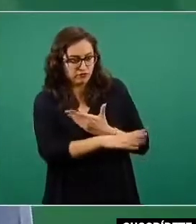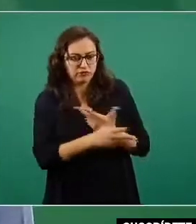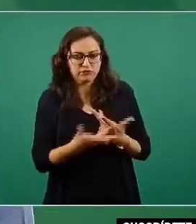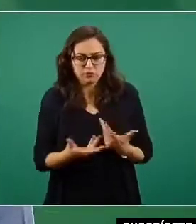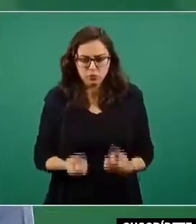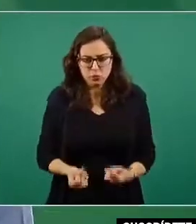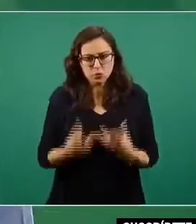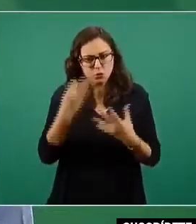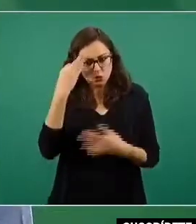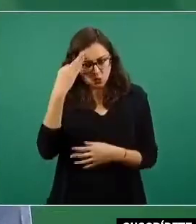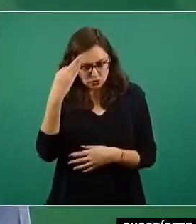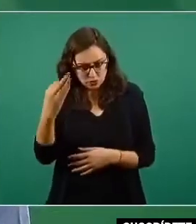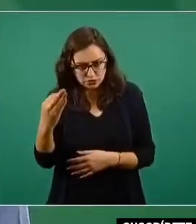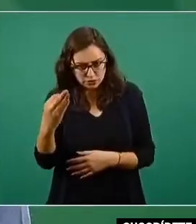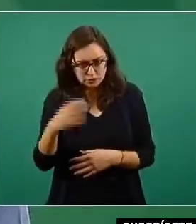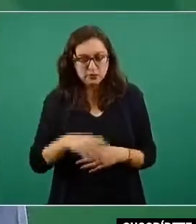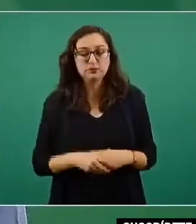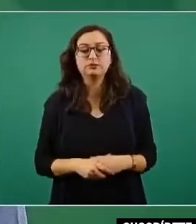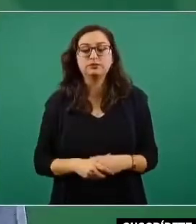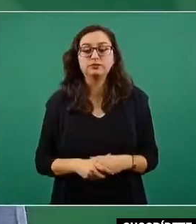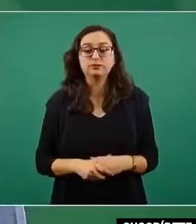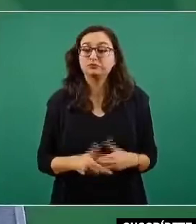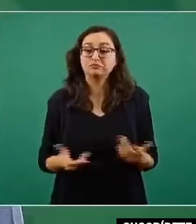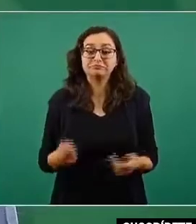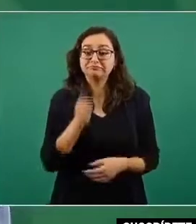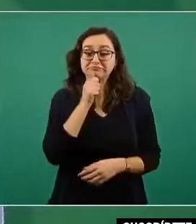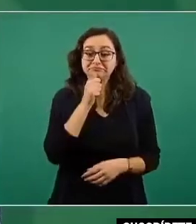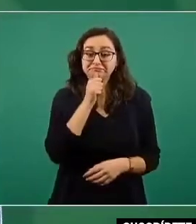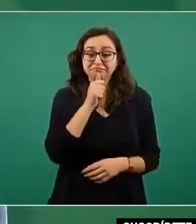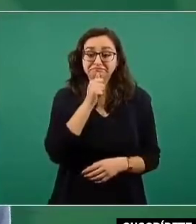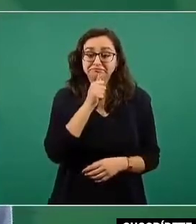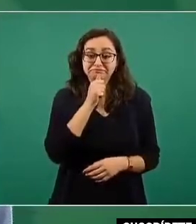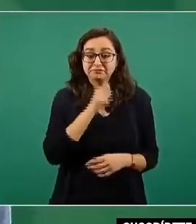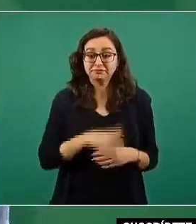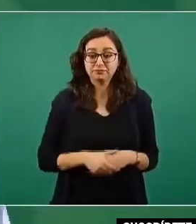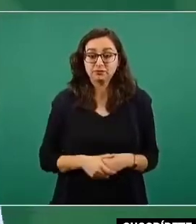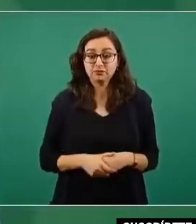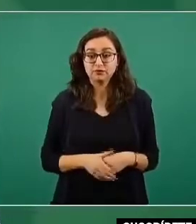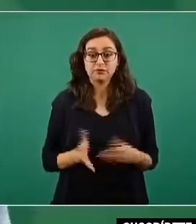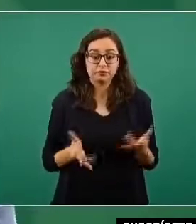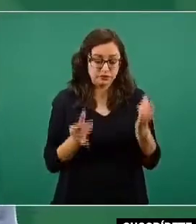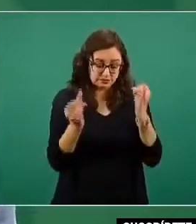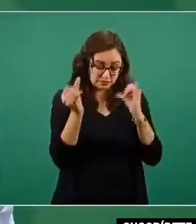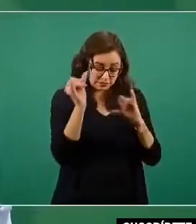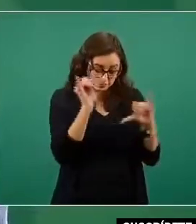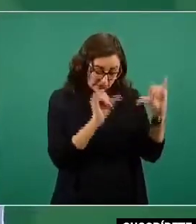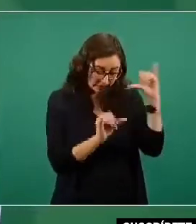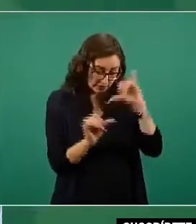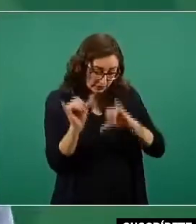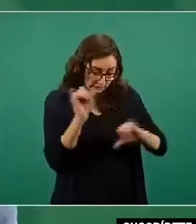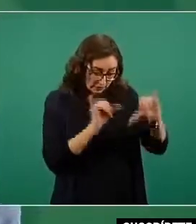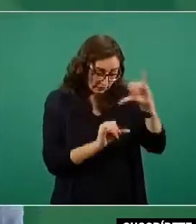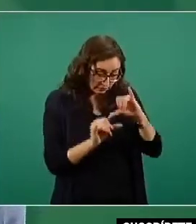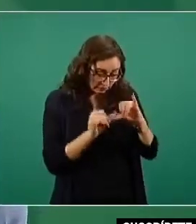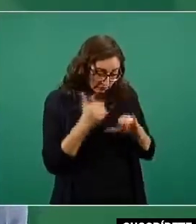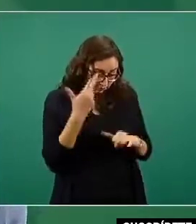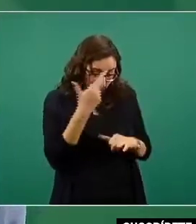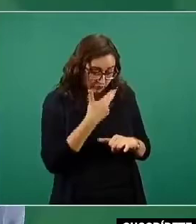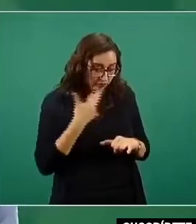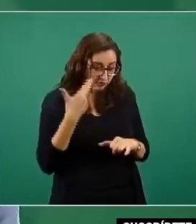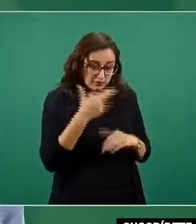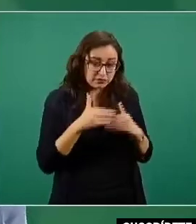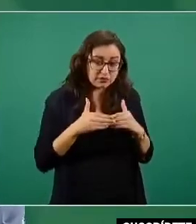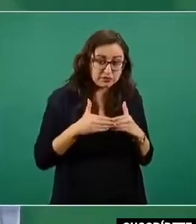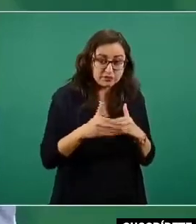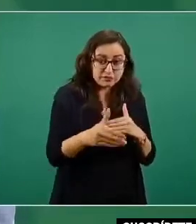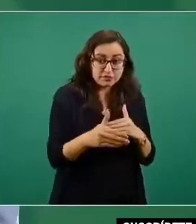mantiene. En términos generales no se conoce. De los ensayos clínicos se puede inferir periodos de hasta 6 meses, y